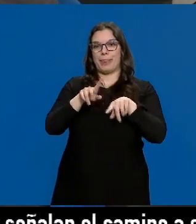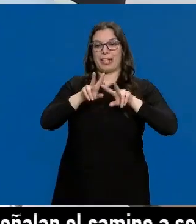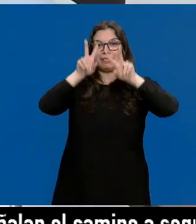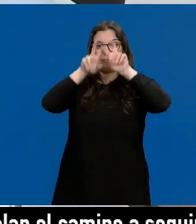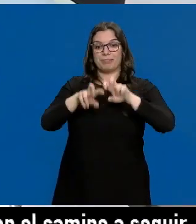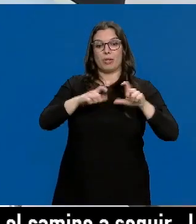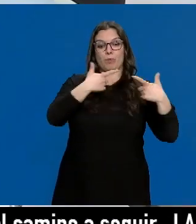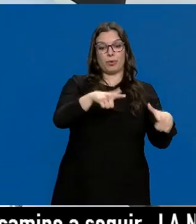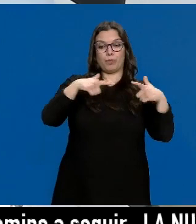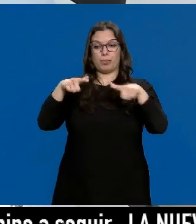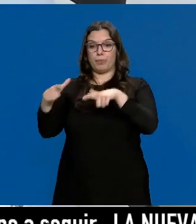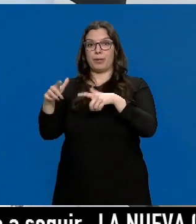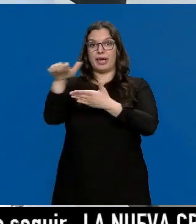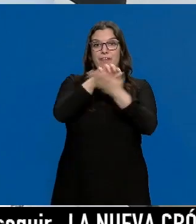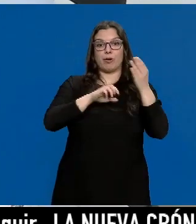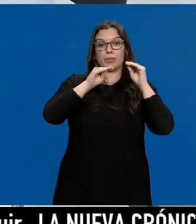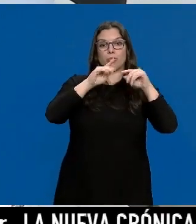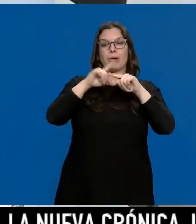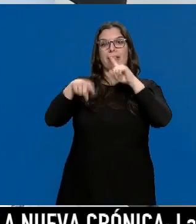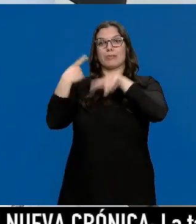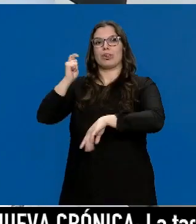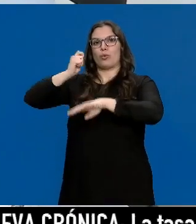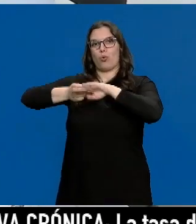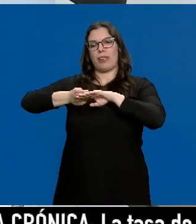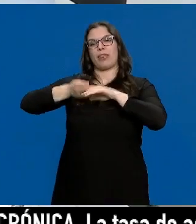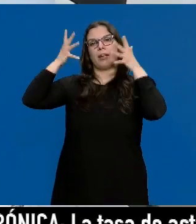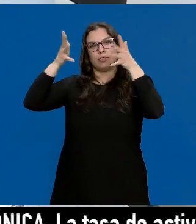3 unidades es asesorar a los jueces.